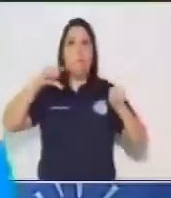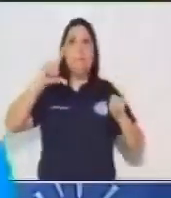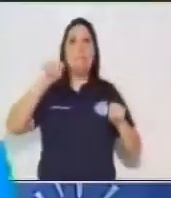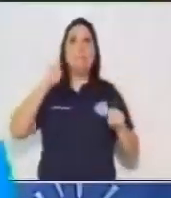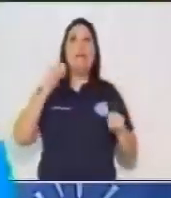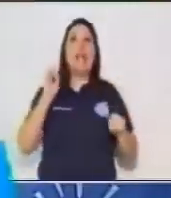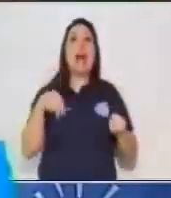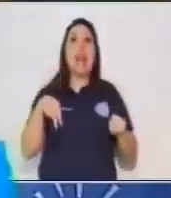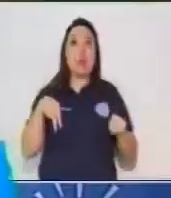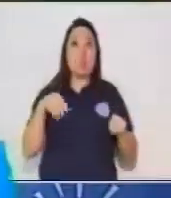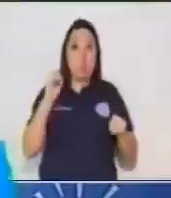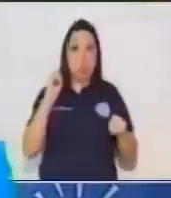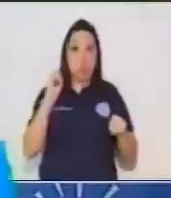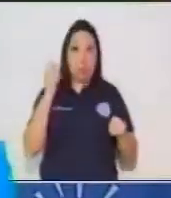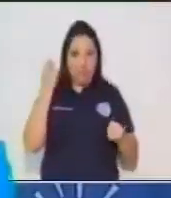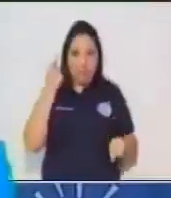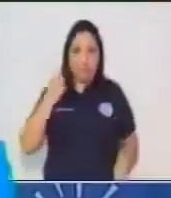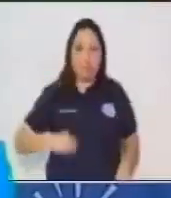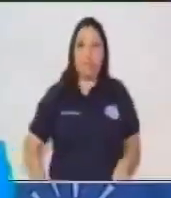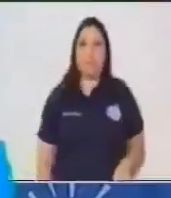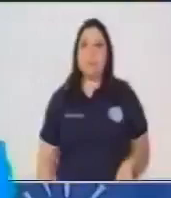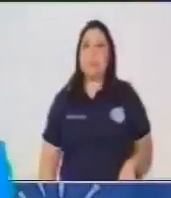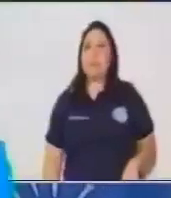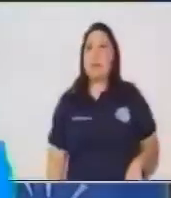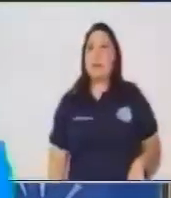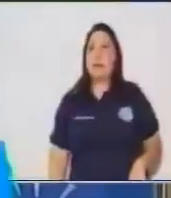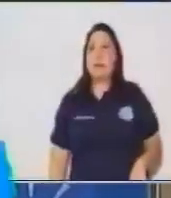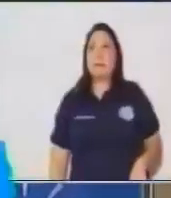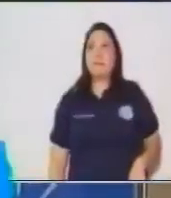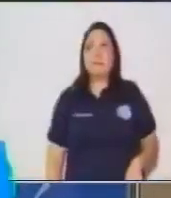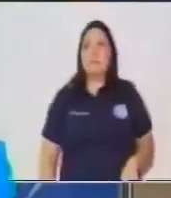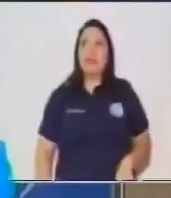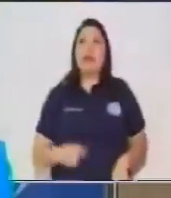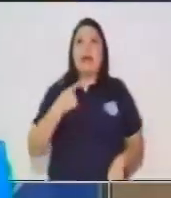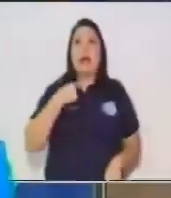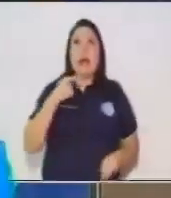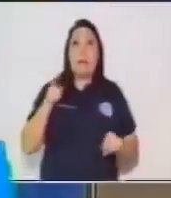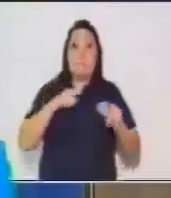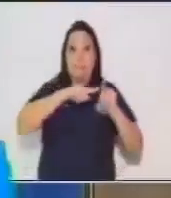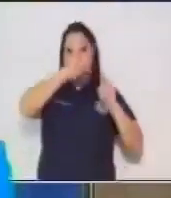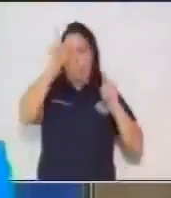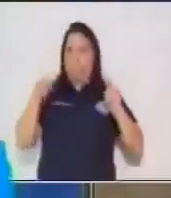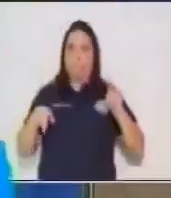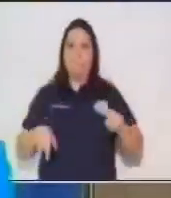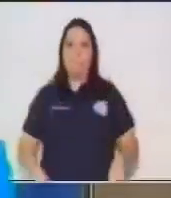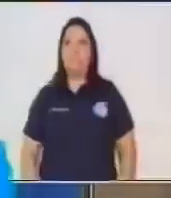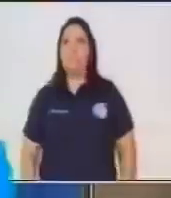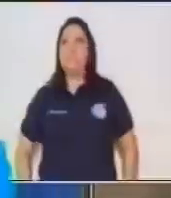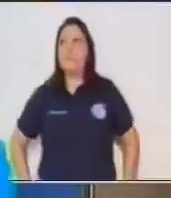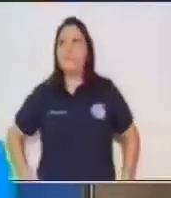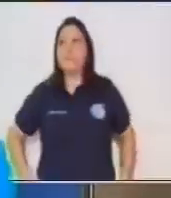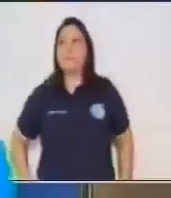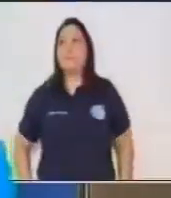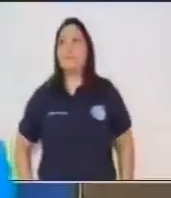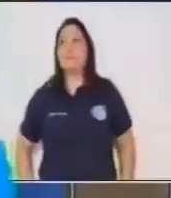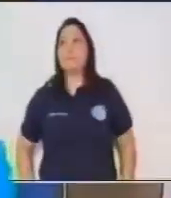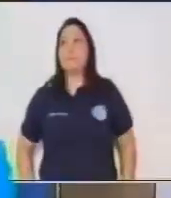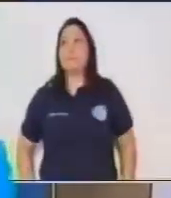¿verdad? Es horizontal. Entonces medimos un ángulo de media vuelta. Y ahora